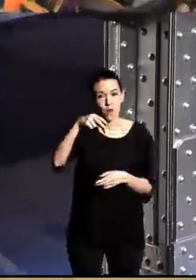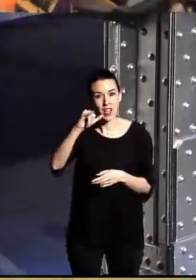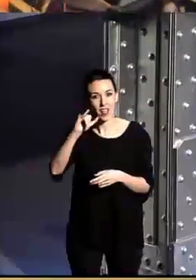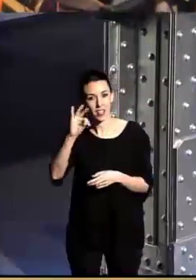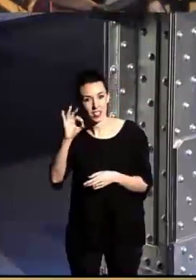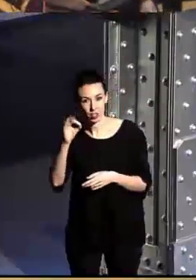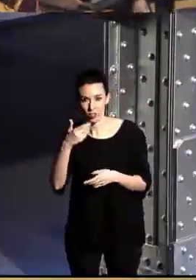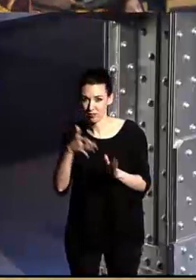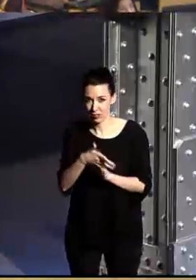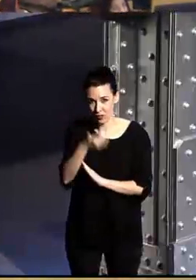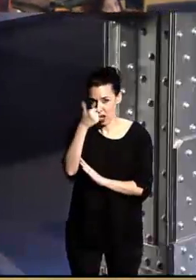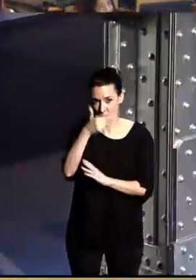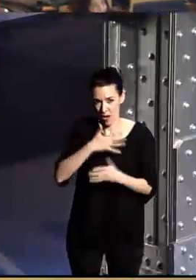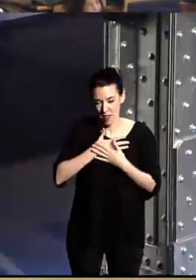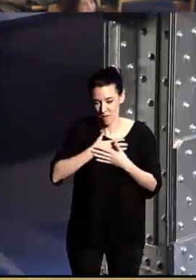los hombres de mi vida.